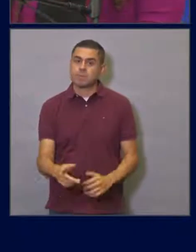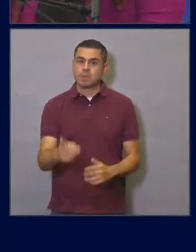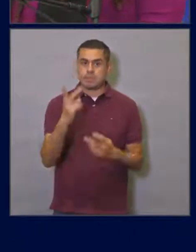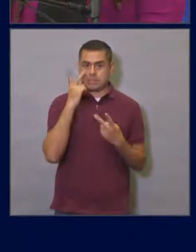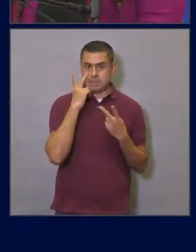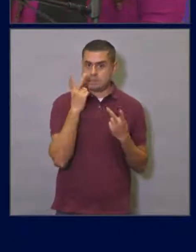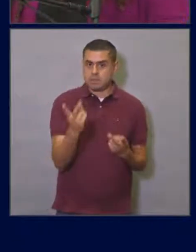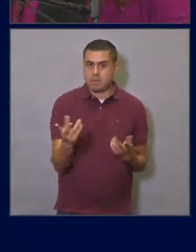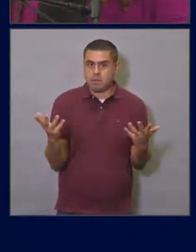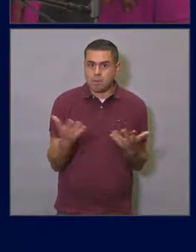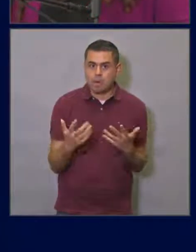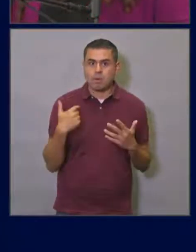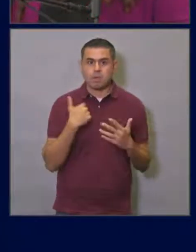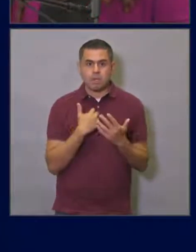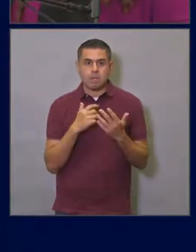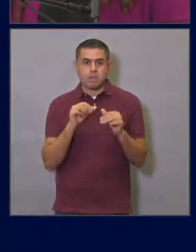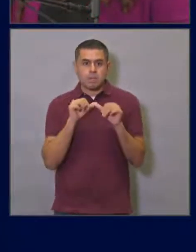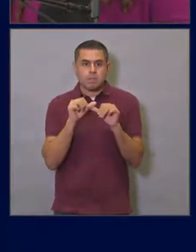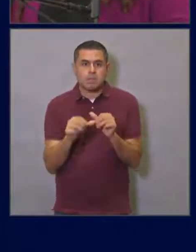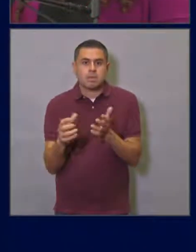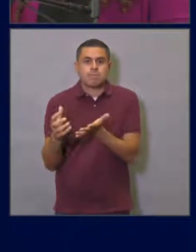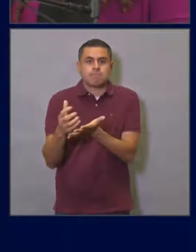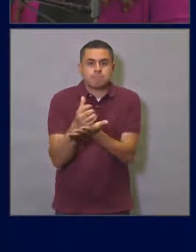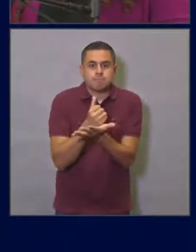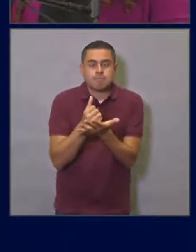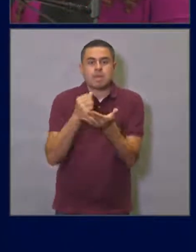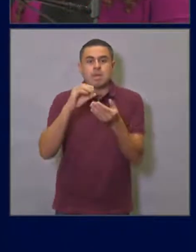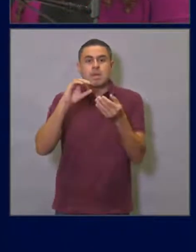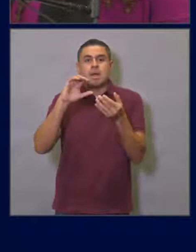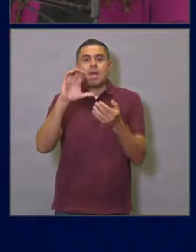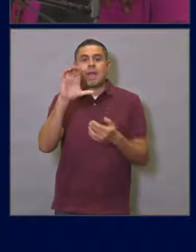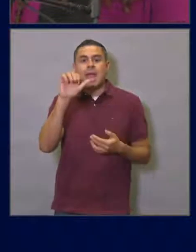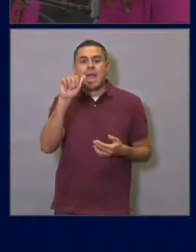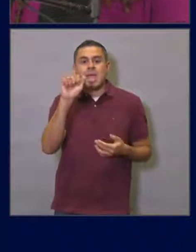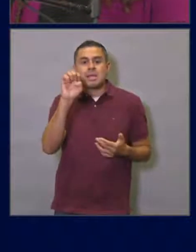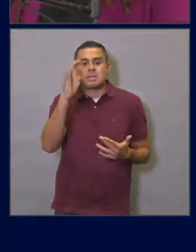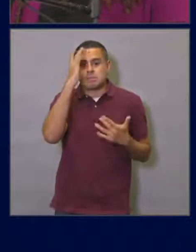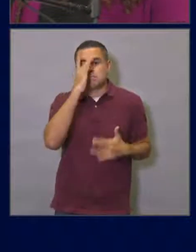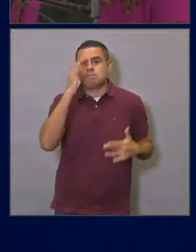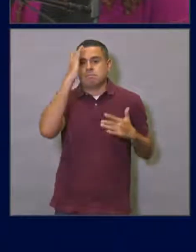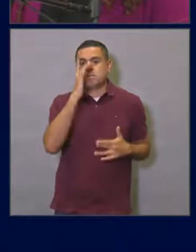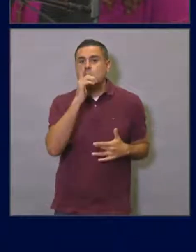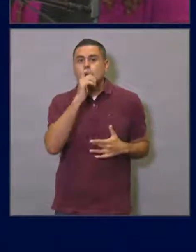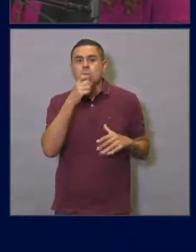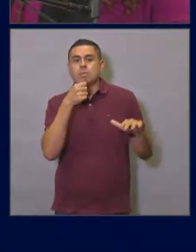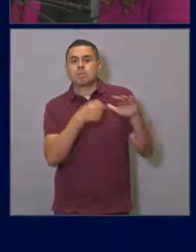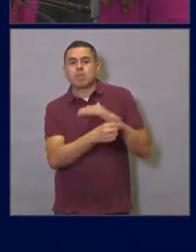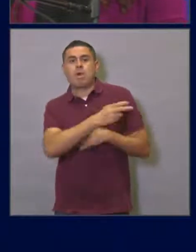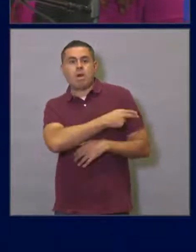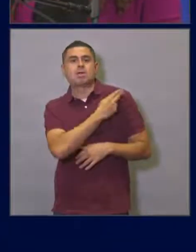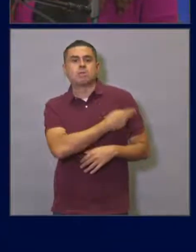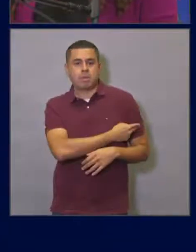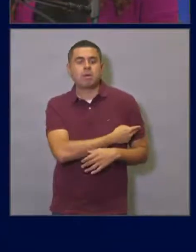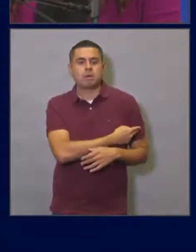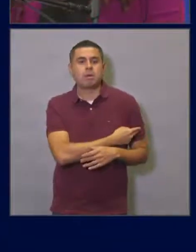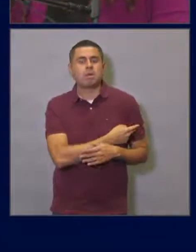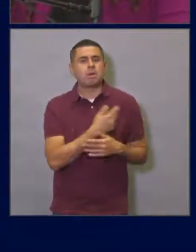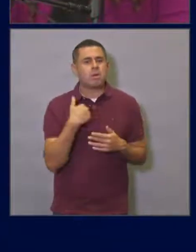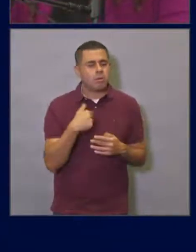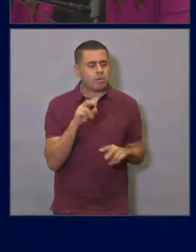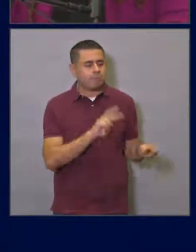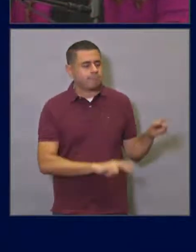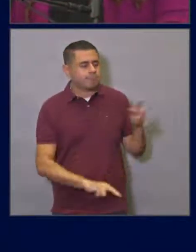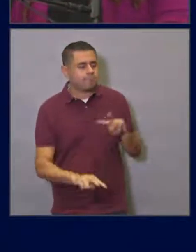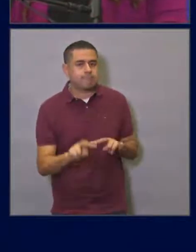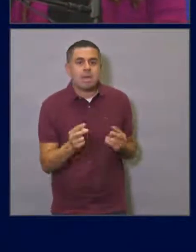Continuamos rastreando la cantidad diaria de personas con COVID-19 que están hospitalizadas para comprender el impacto que